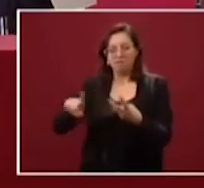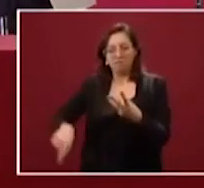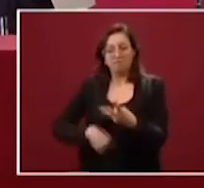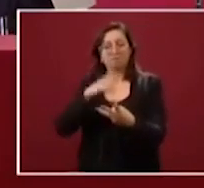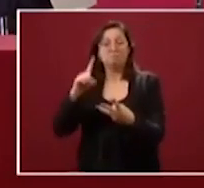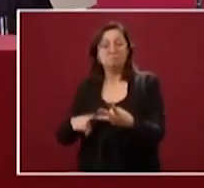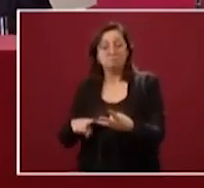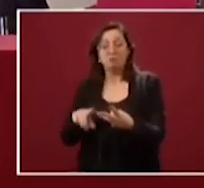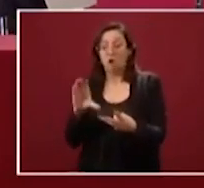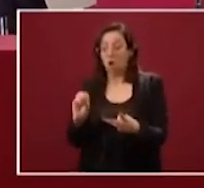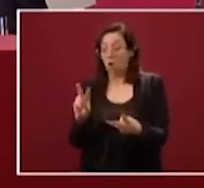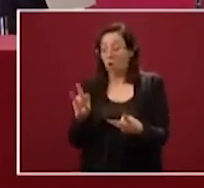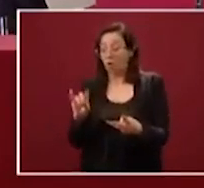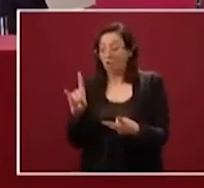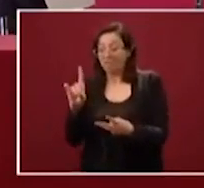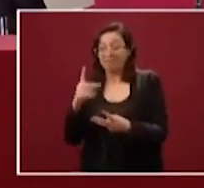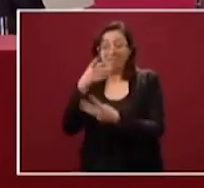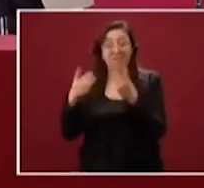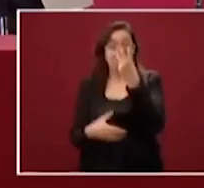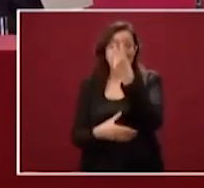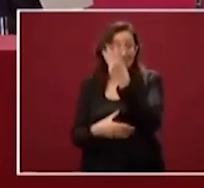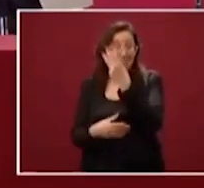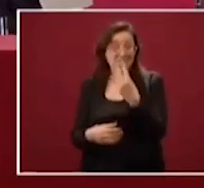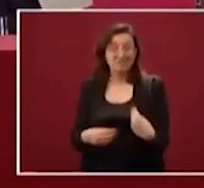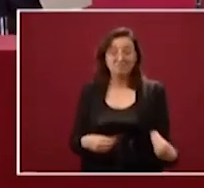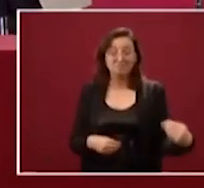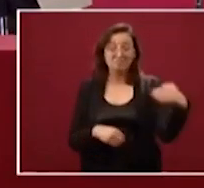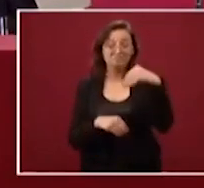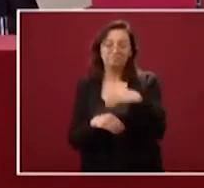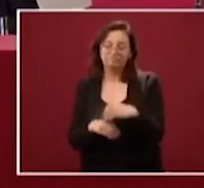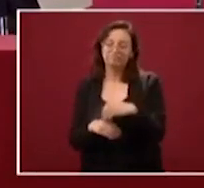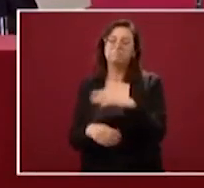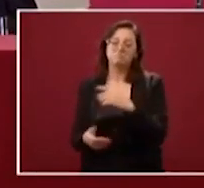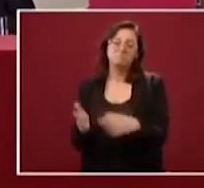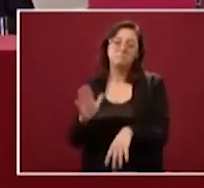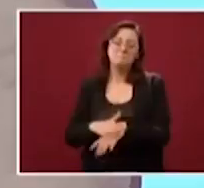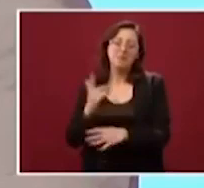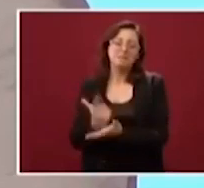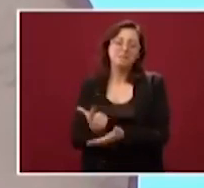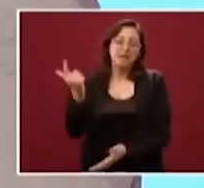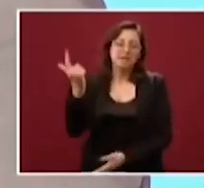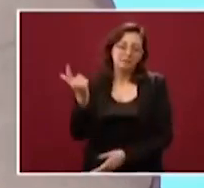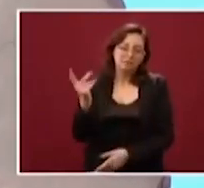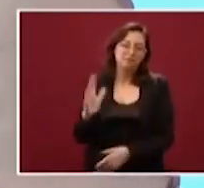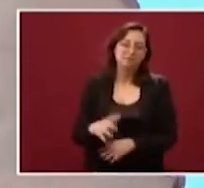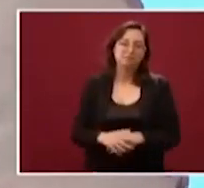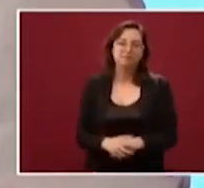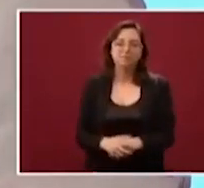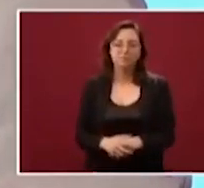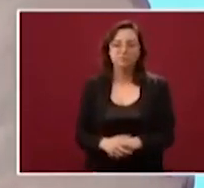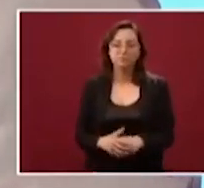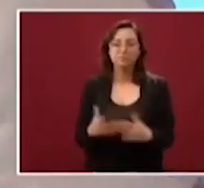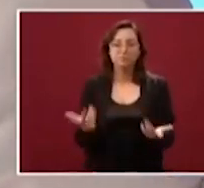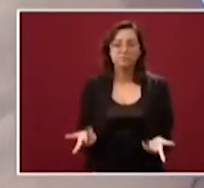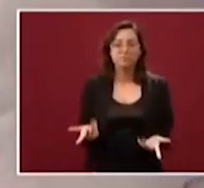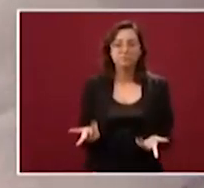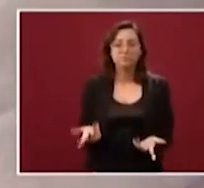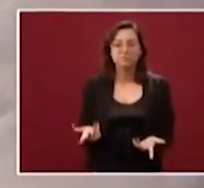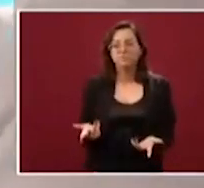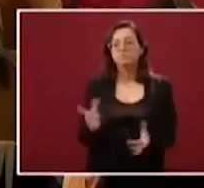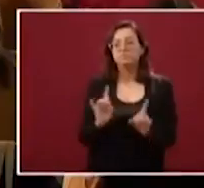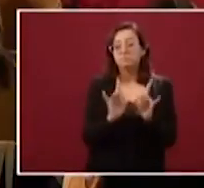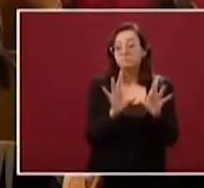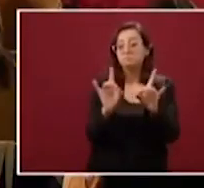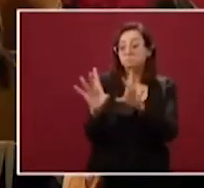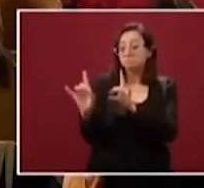a la secretaría de salud actualizó el número de casos positivos de coronavirus en 164 de ellos tres